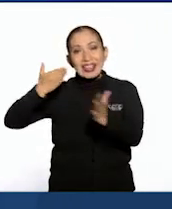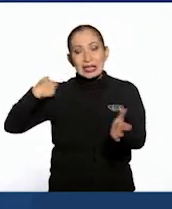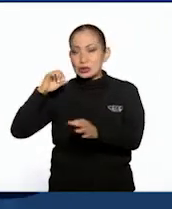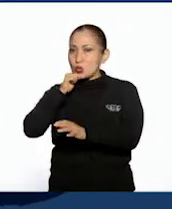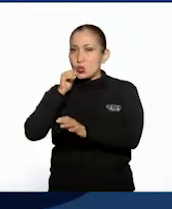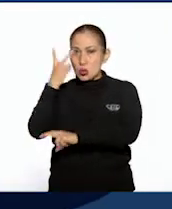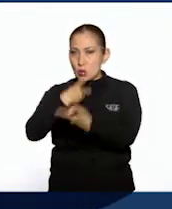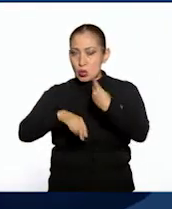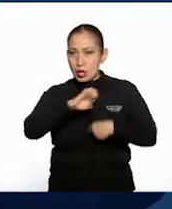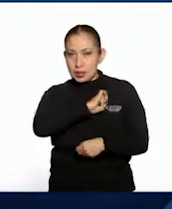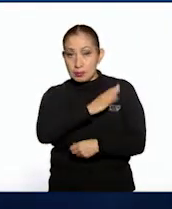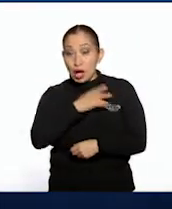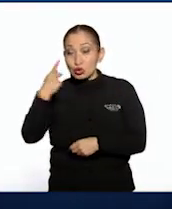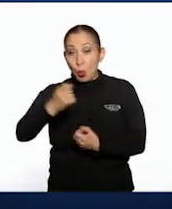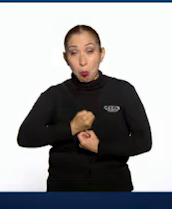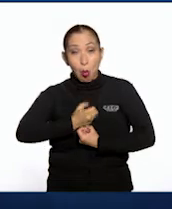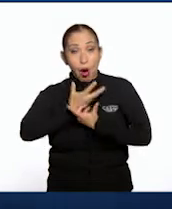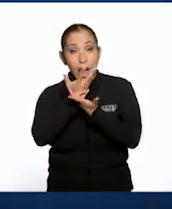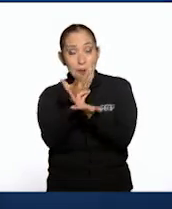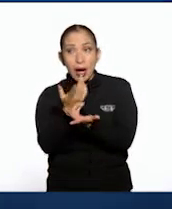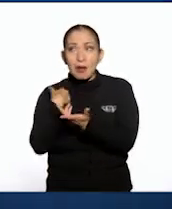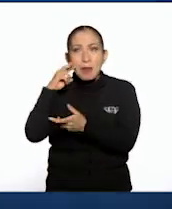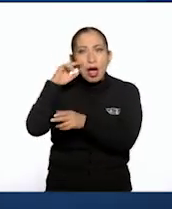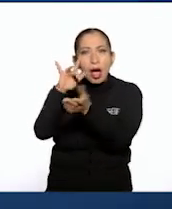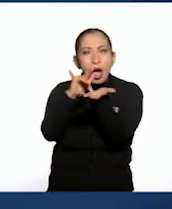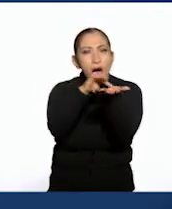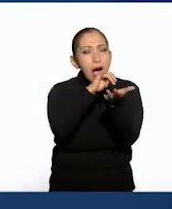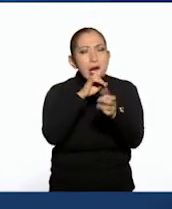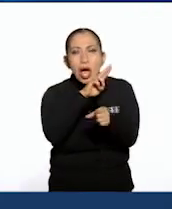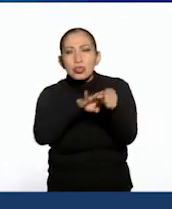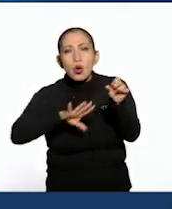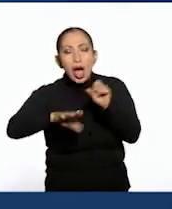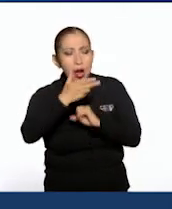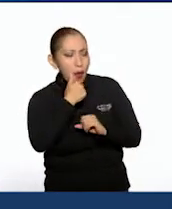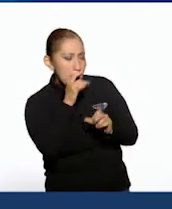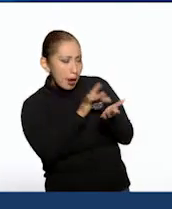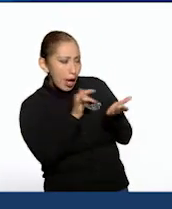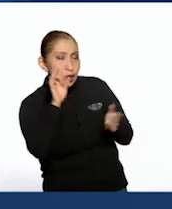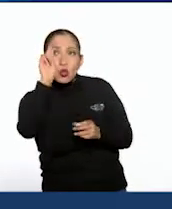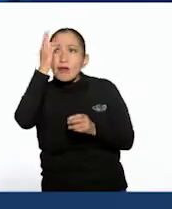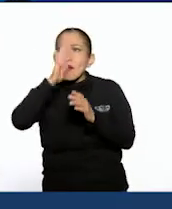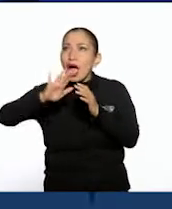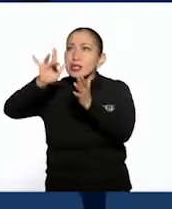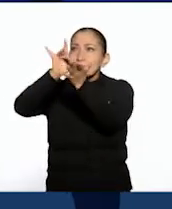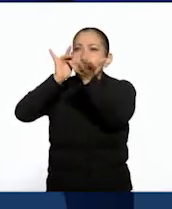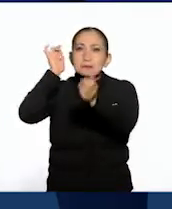española. Sus poemas se inspiran en la naturaleza, el hombre y el universo.